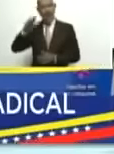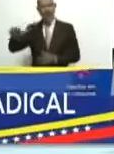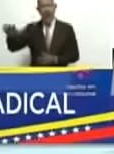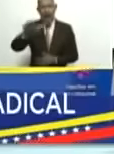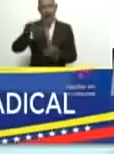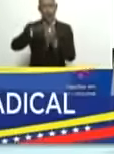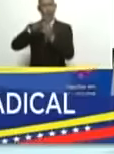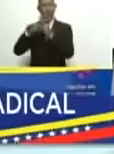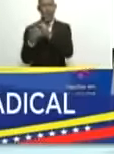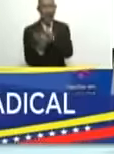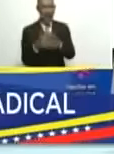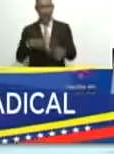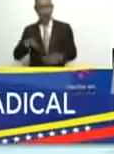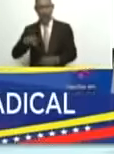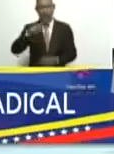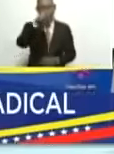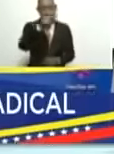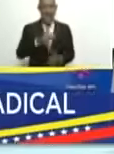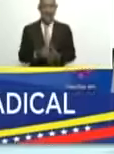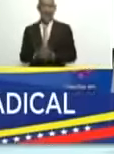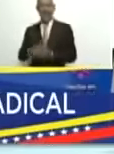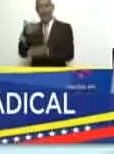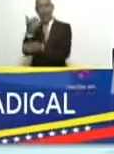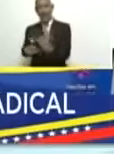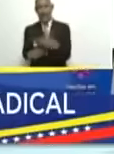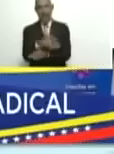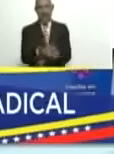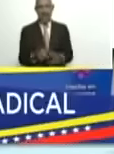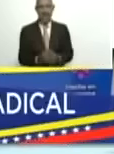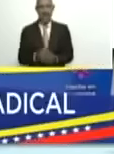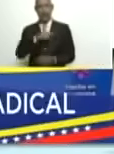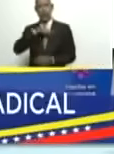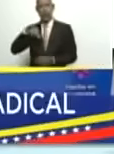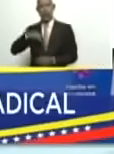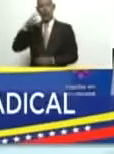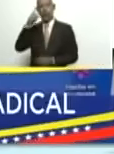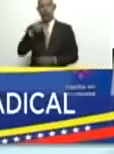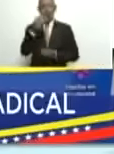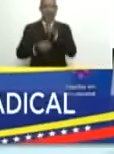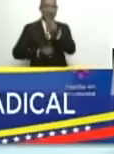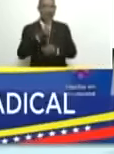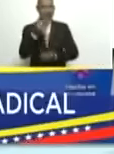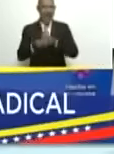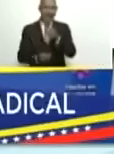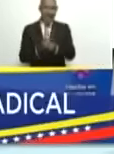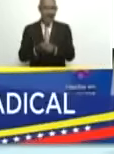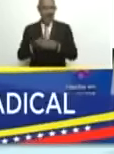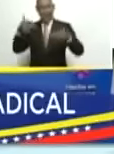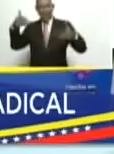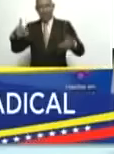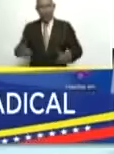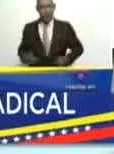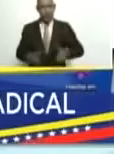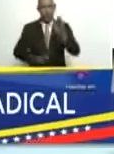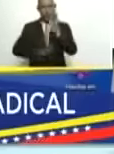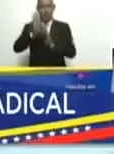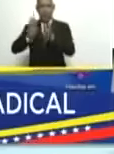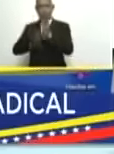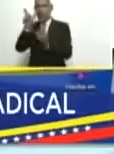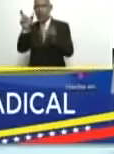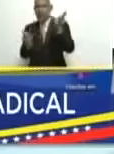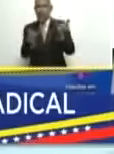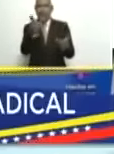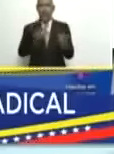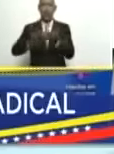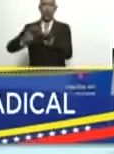barrio, escalera a escalera, esquina por esquina, es que debemos nosotros nuevamente forjar el sujeto comunero, que